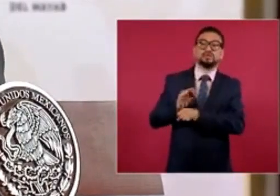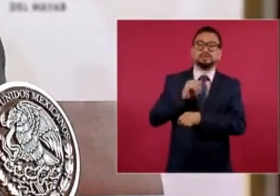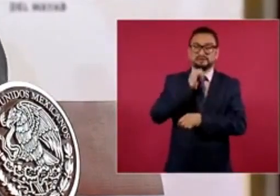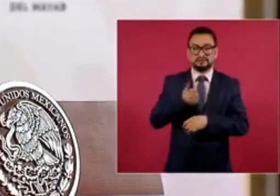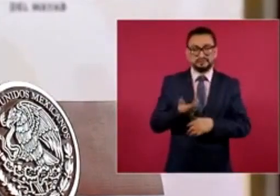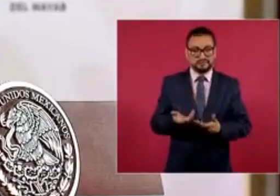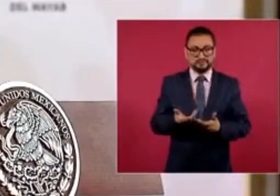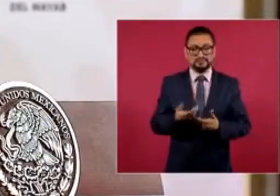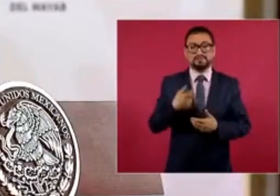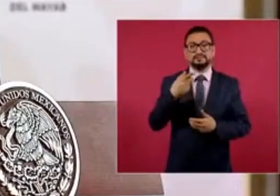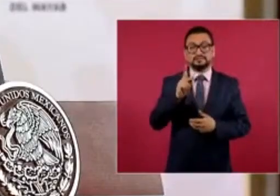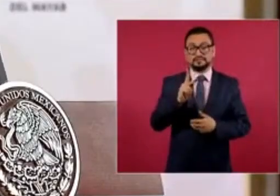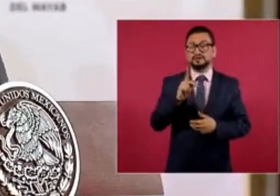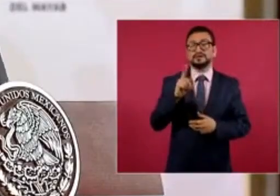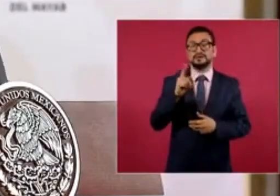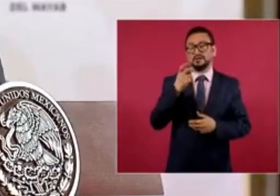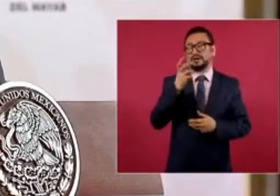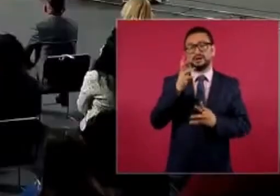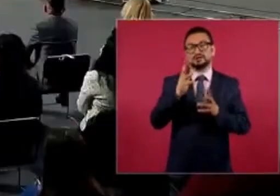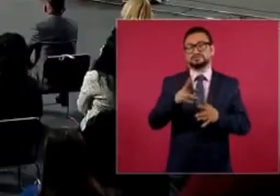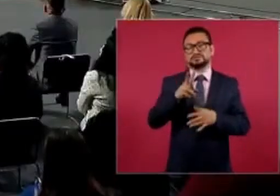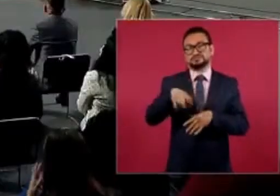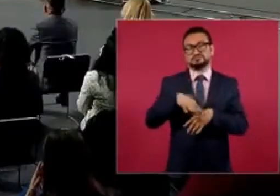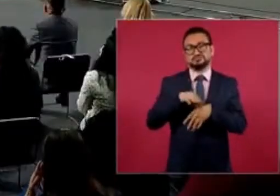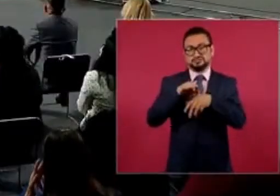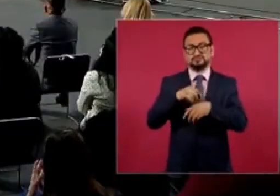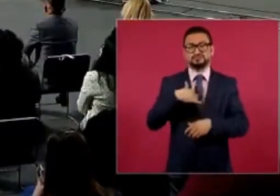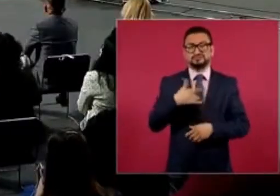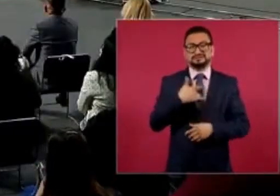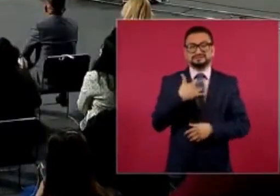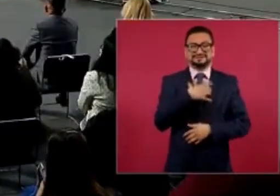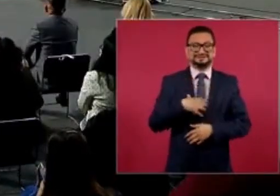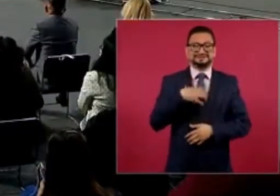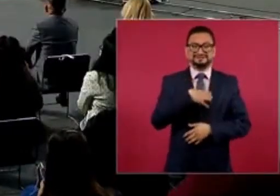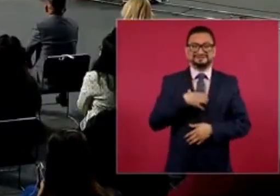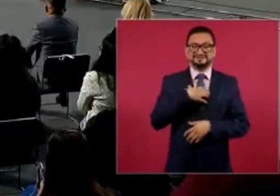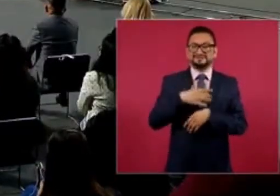Pero esta es la realidad. Y yo estoy muy contento porque